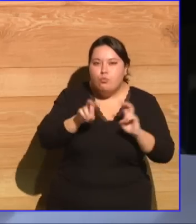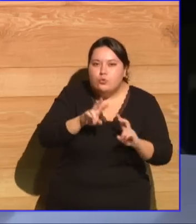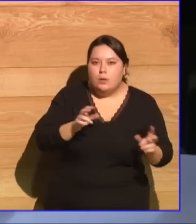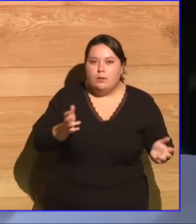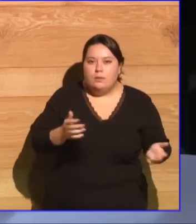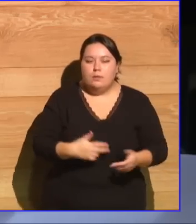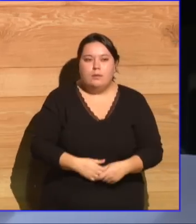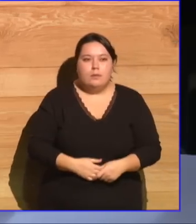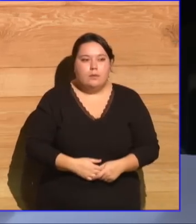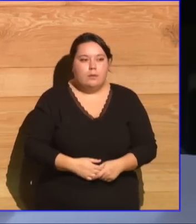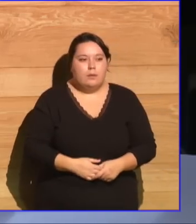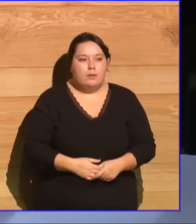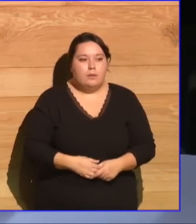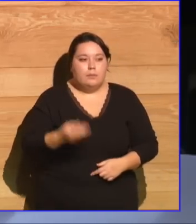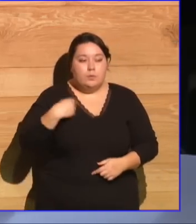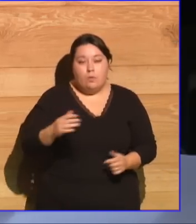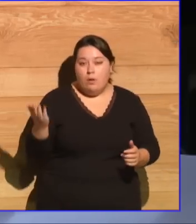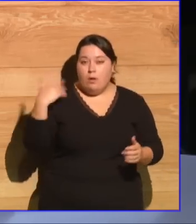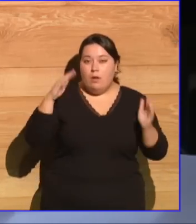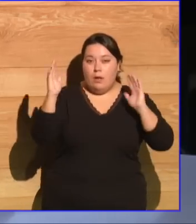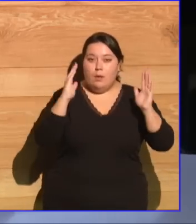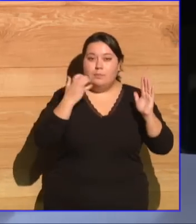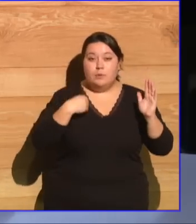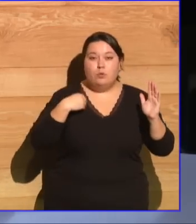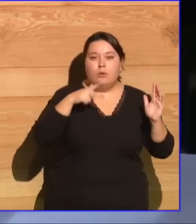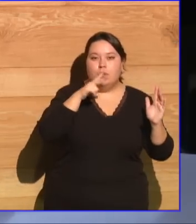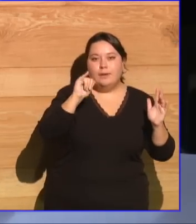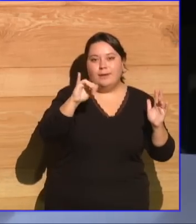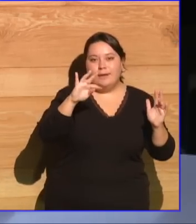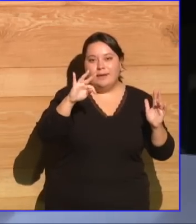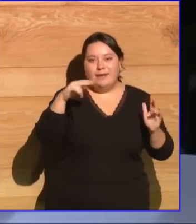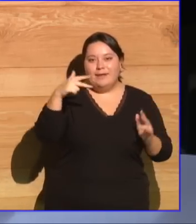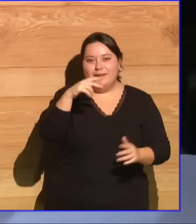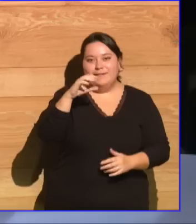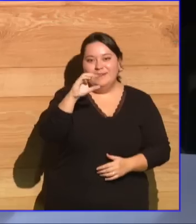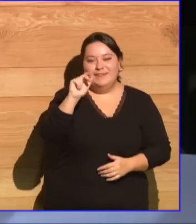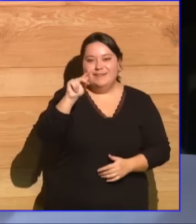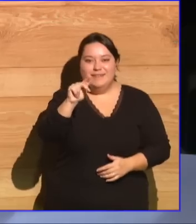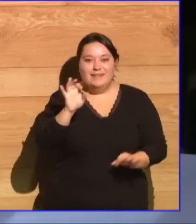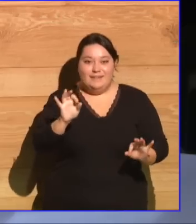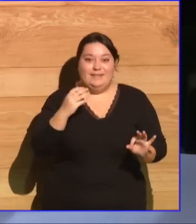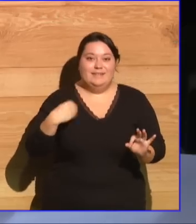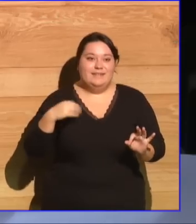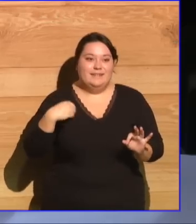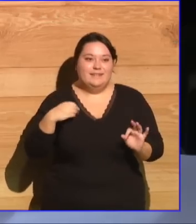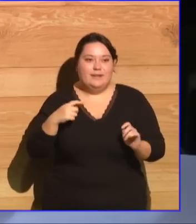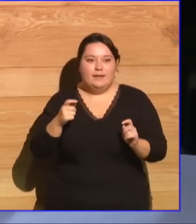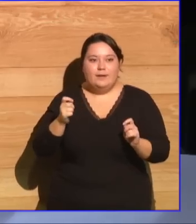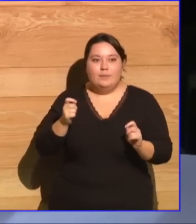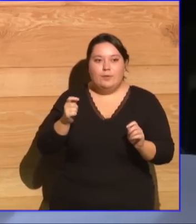que lo que tiene es, como sucedió durante mucho tiempo con Hitchcock hasta que llegaron los franceses, una gran pericia